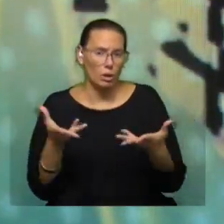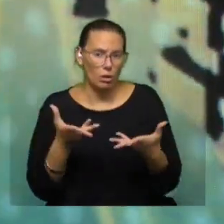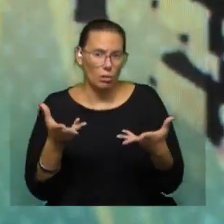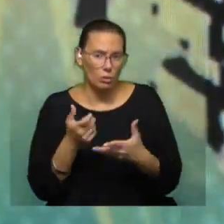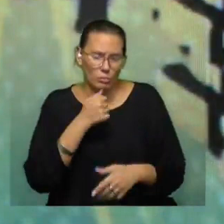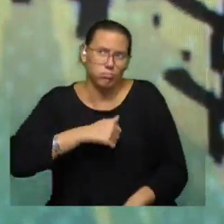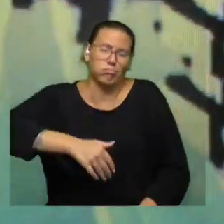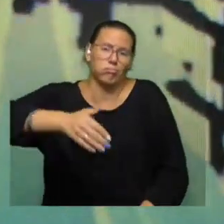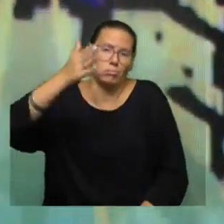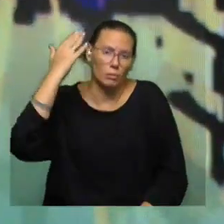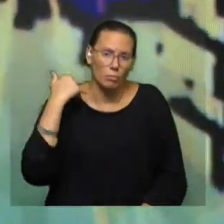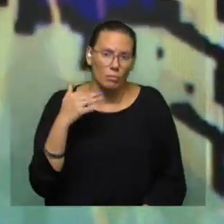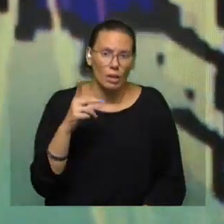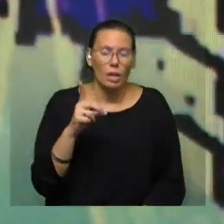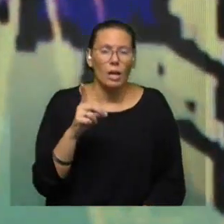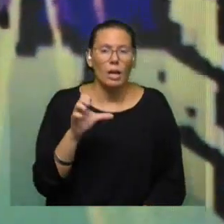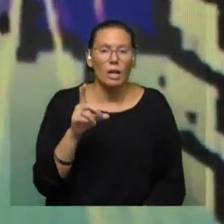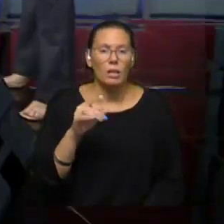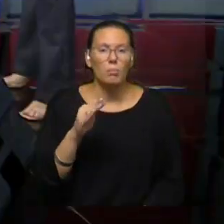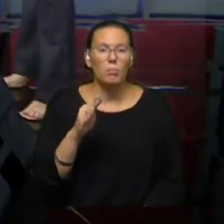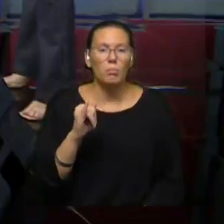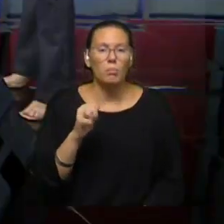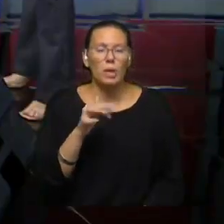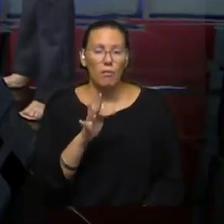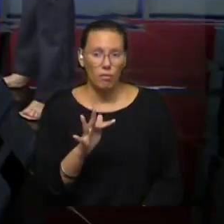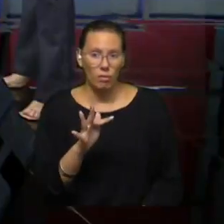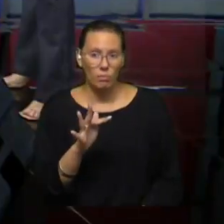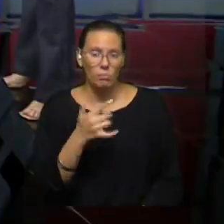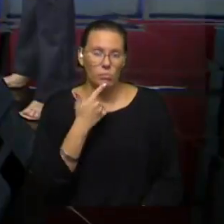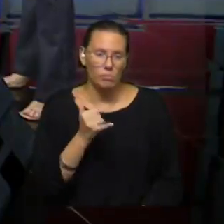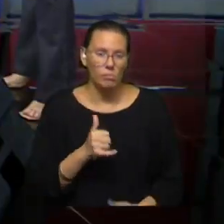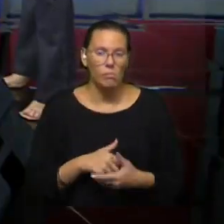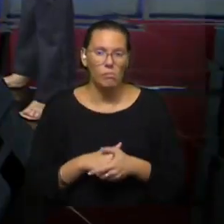muy anteriores, ¿no? Por ejemplo, Edith Piaf. Claro. Así como